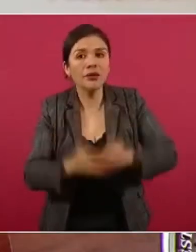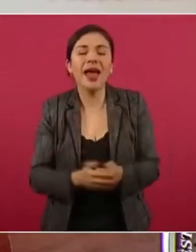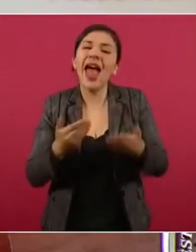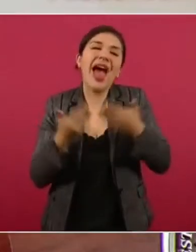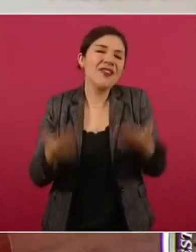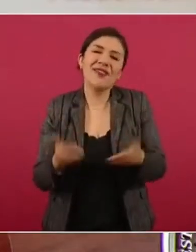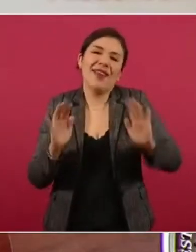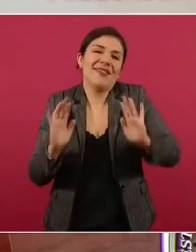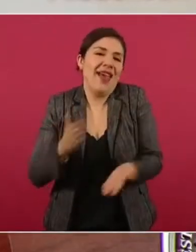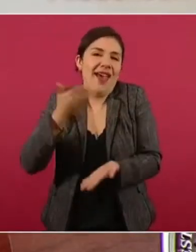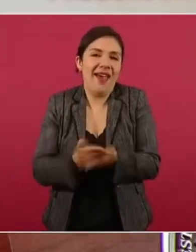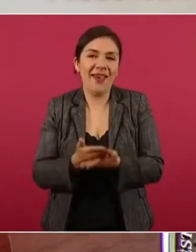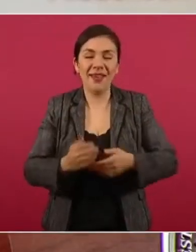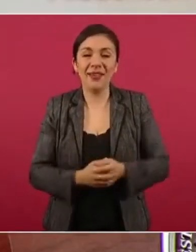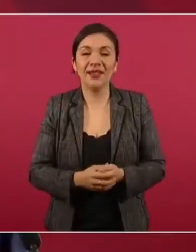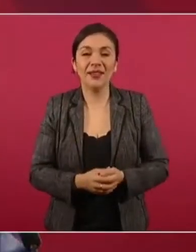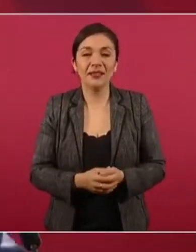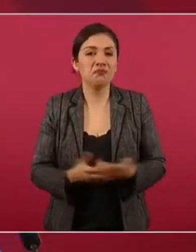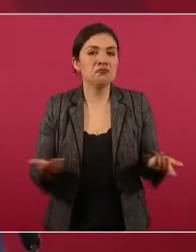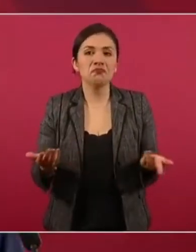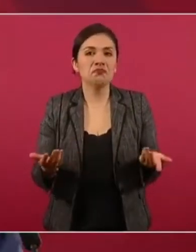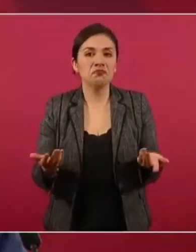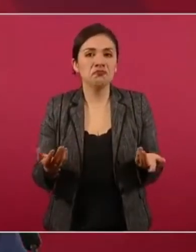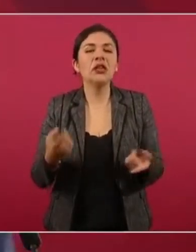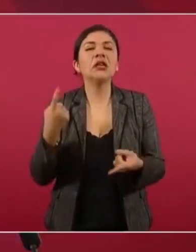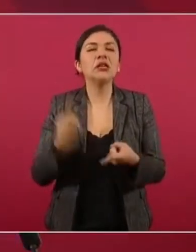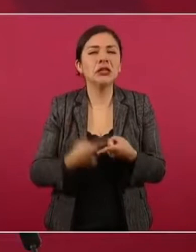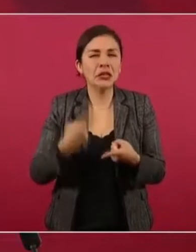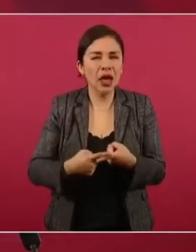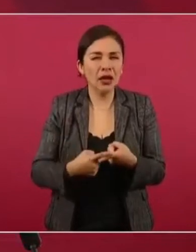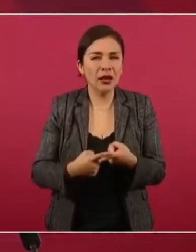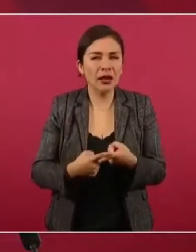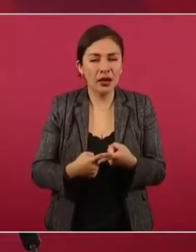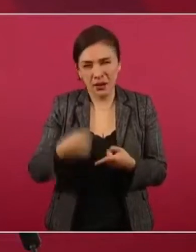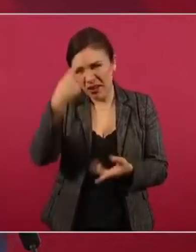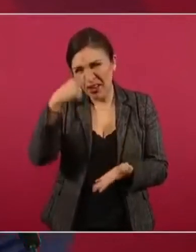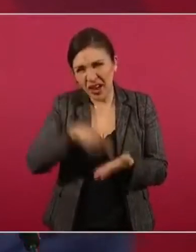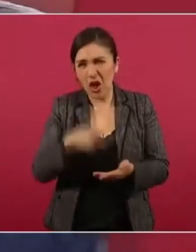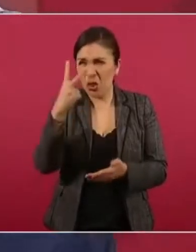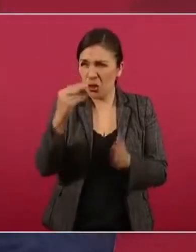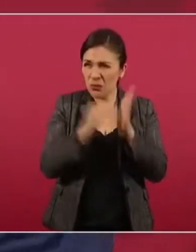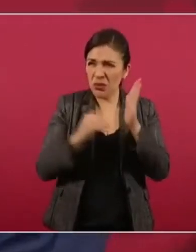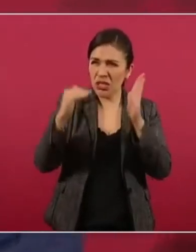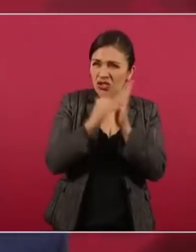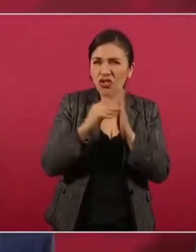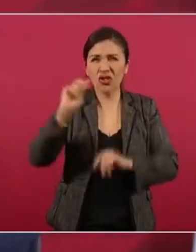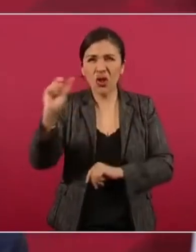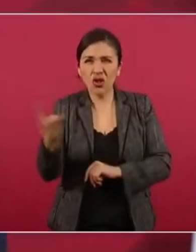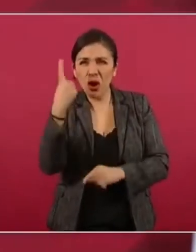Ahora ya no. Imagínense, saca la cuenta que $2 millones creo costó el